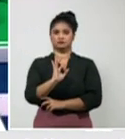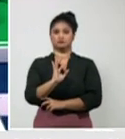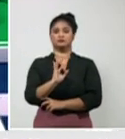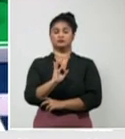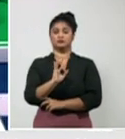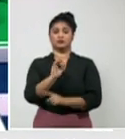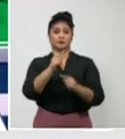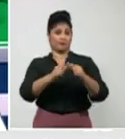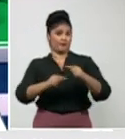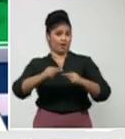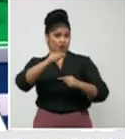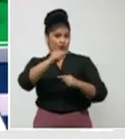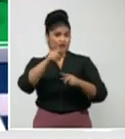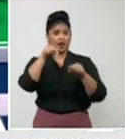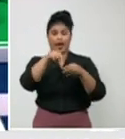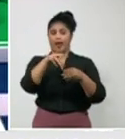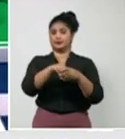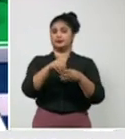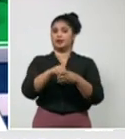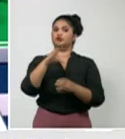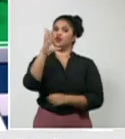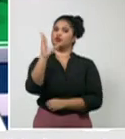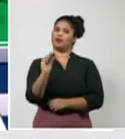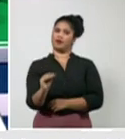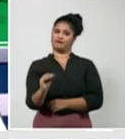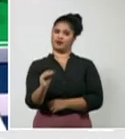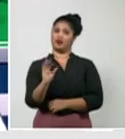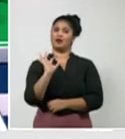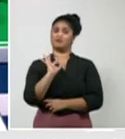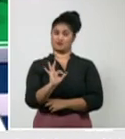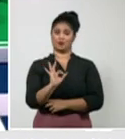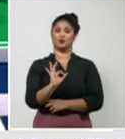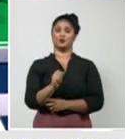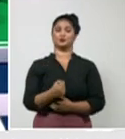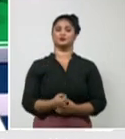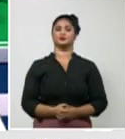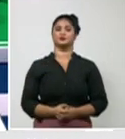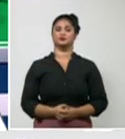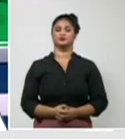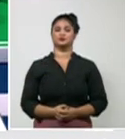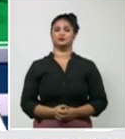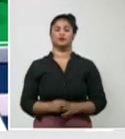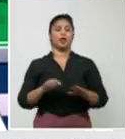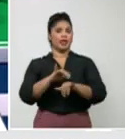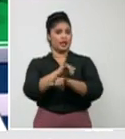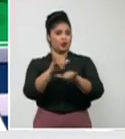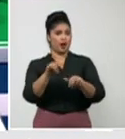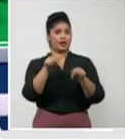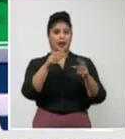es autóctono, y son autóctonos y contactos de casos confirmados.